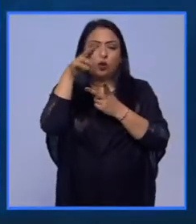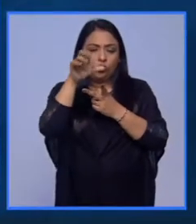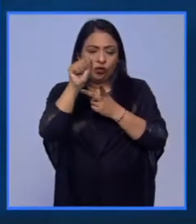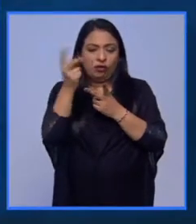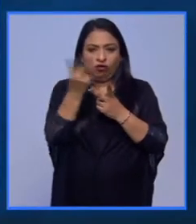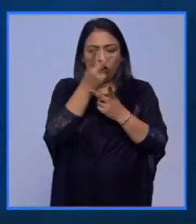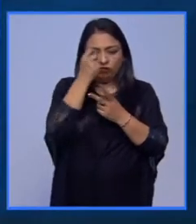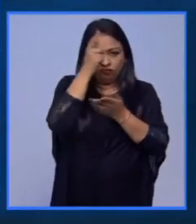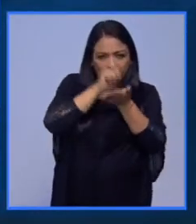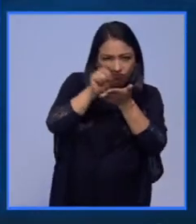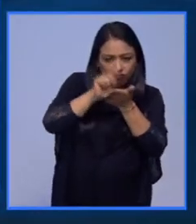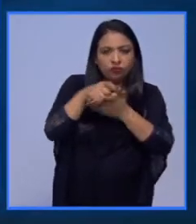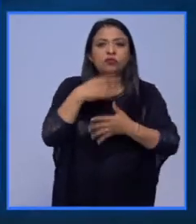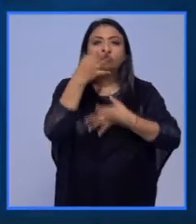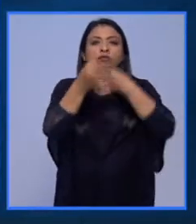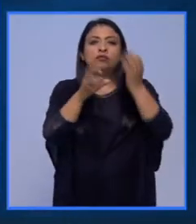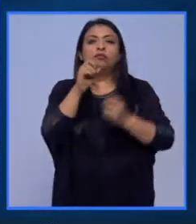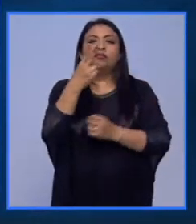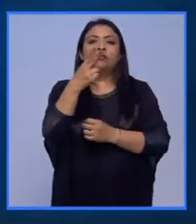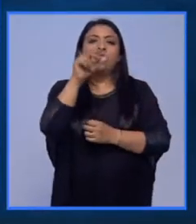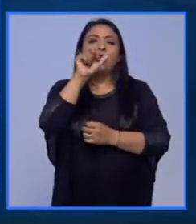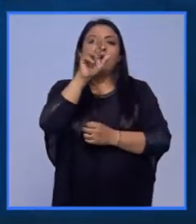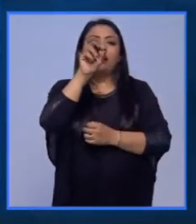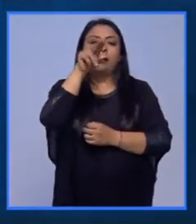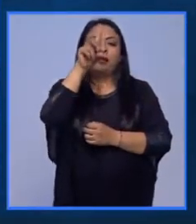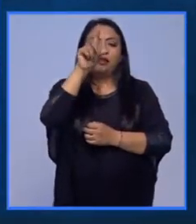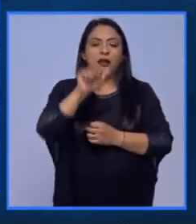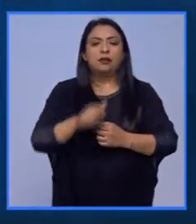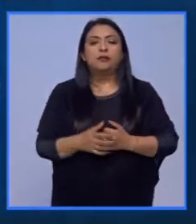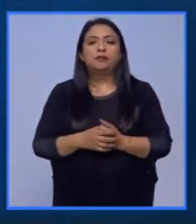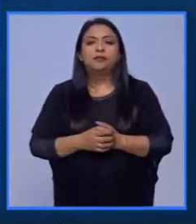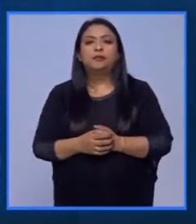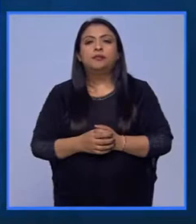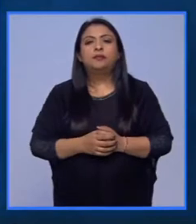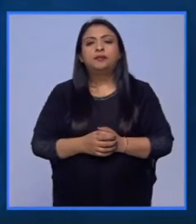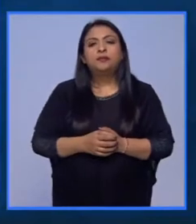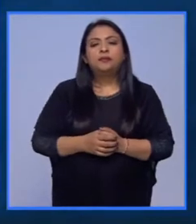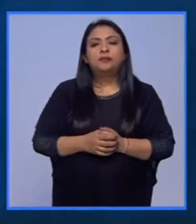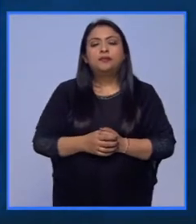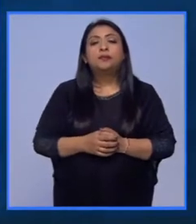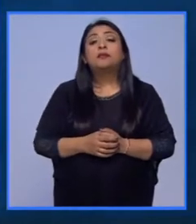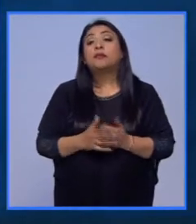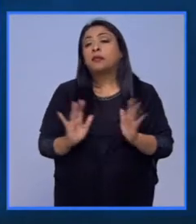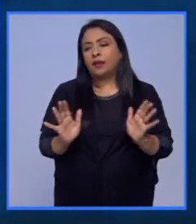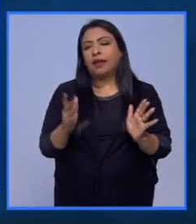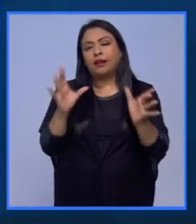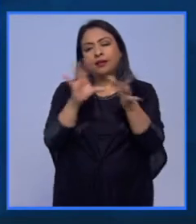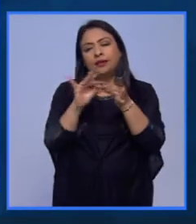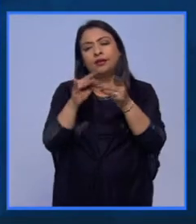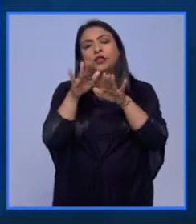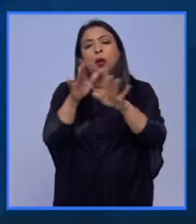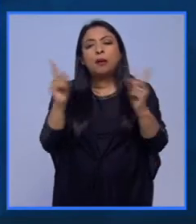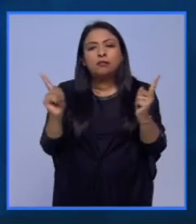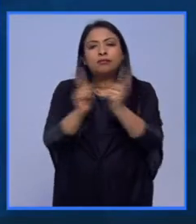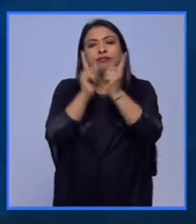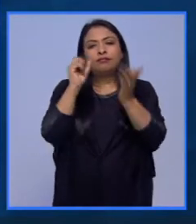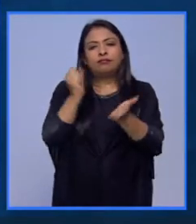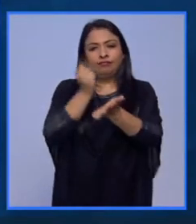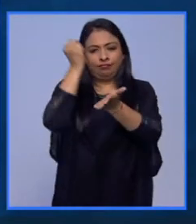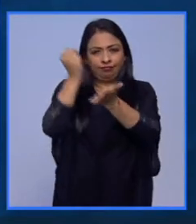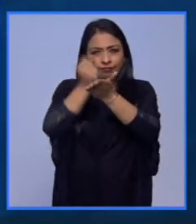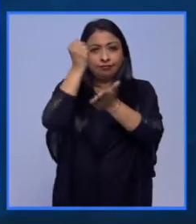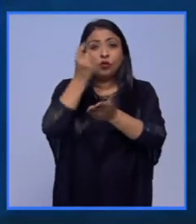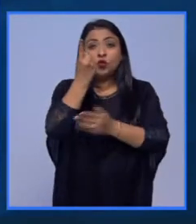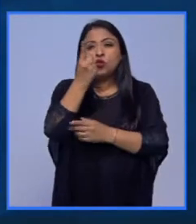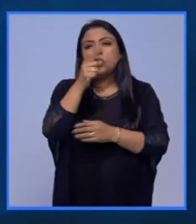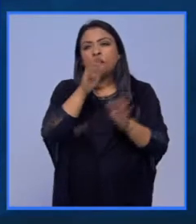Noticias 22, Alberto Aranda. Y ya que hablamos de encuentros editoriales, hay uno